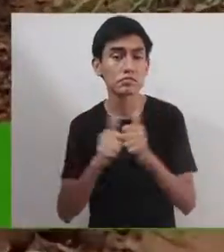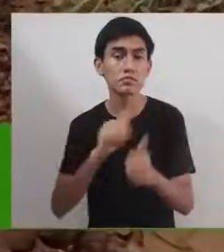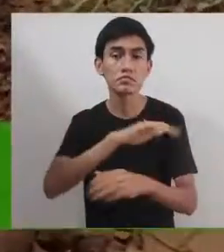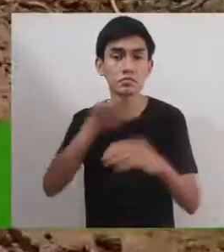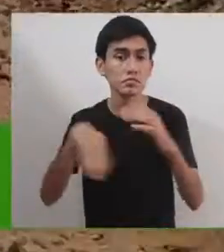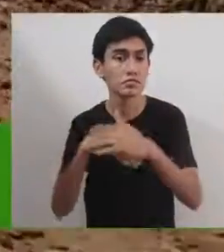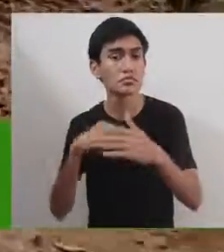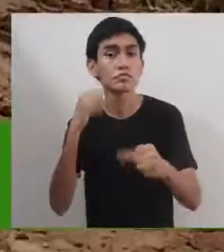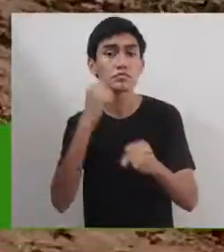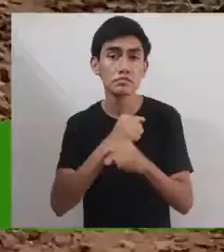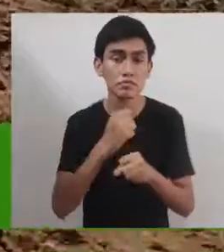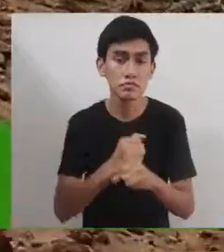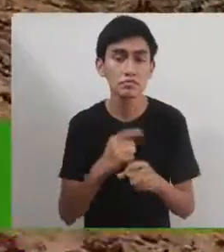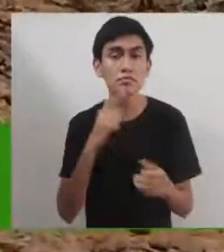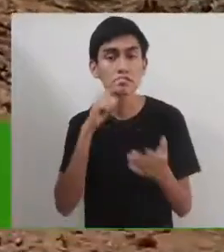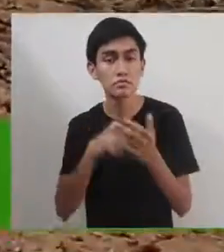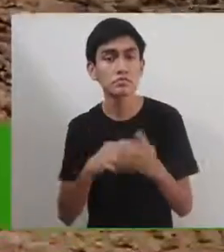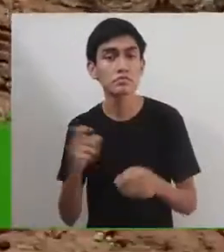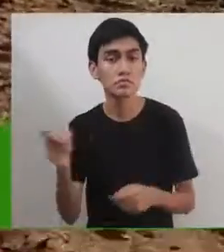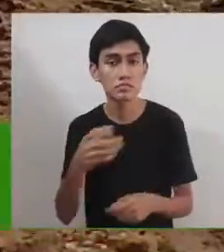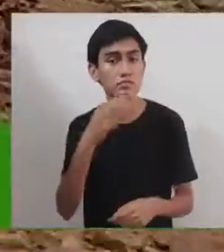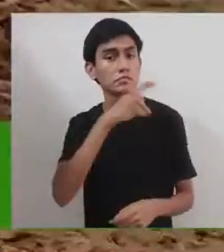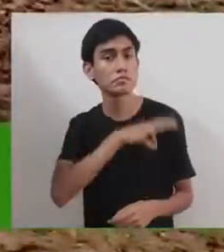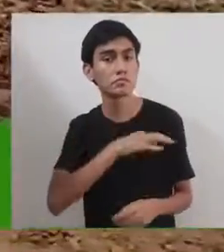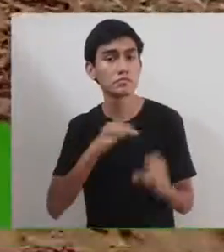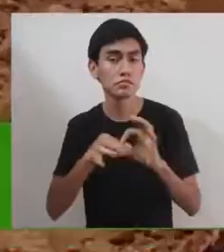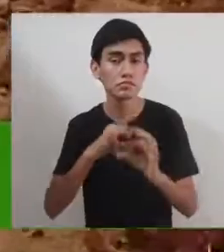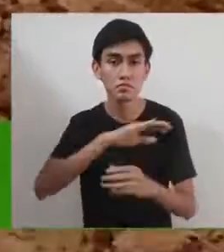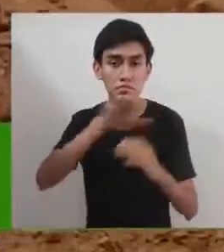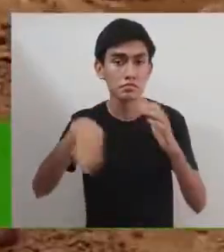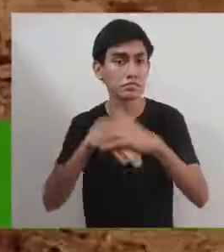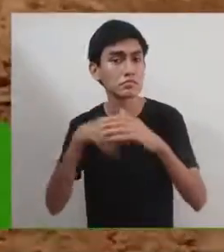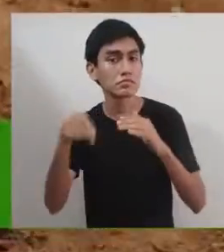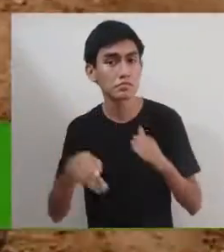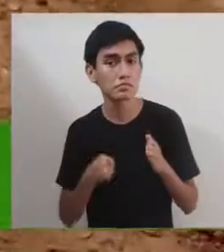agradecidos con toda la gestión, con todos. Estamos siendo beneficiados prácticamente de toda